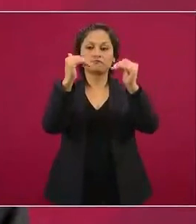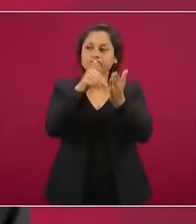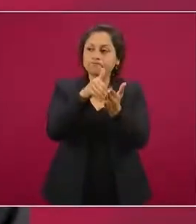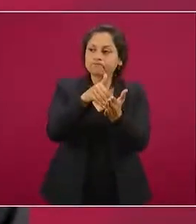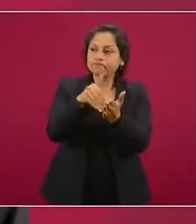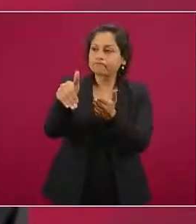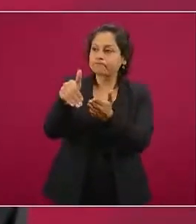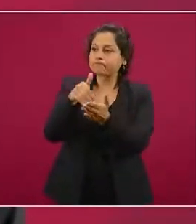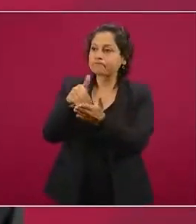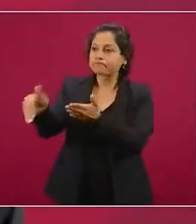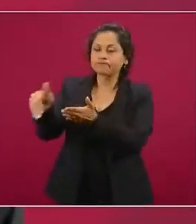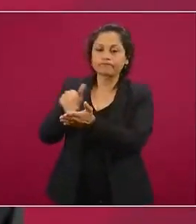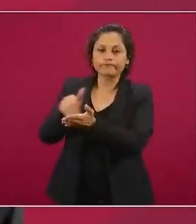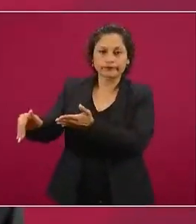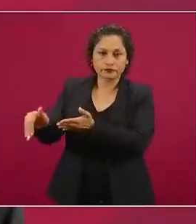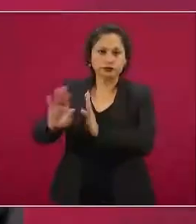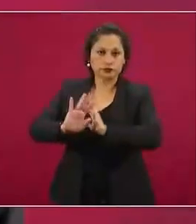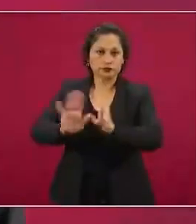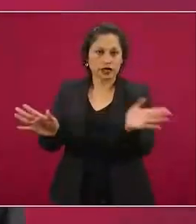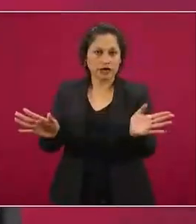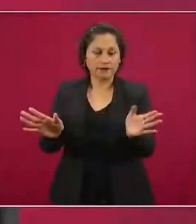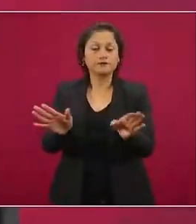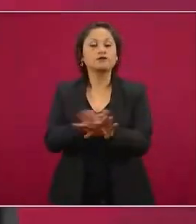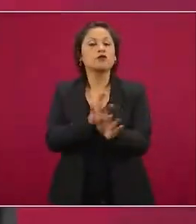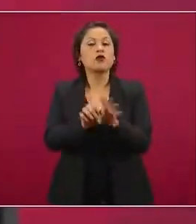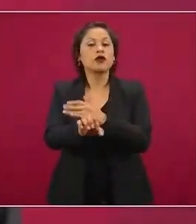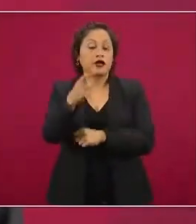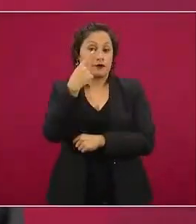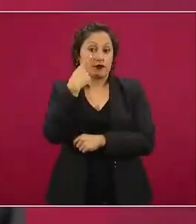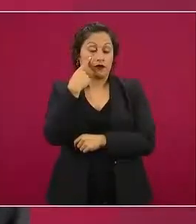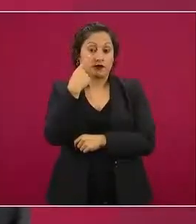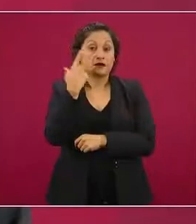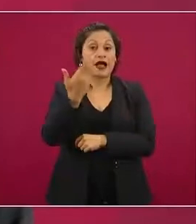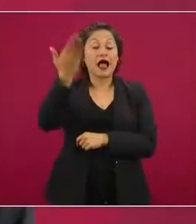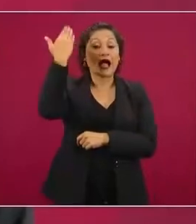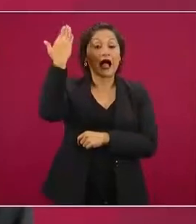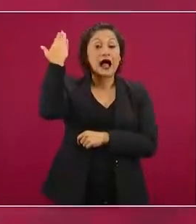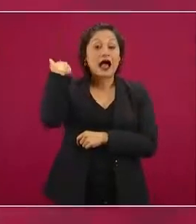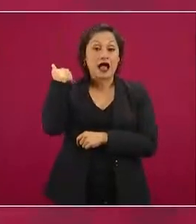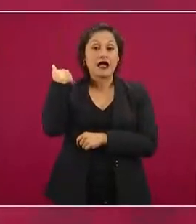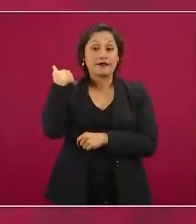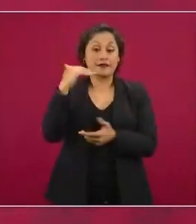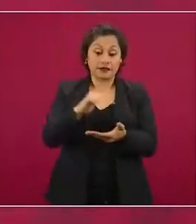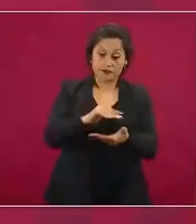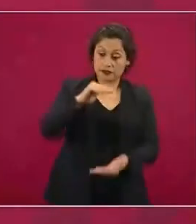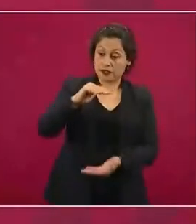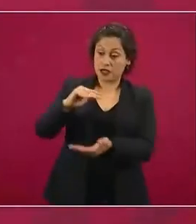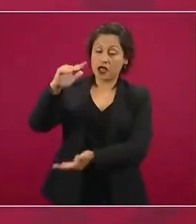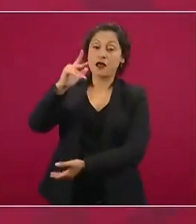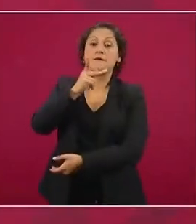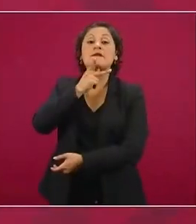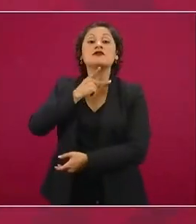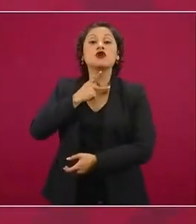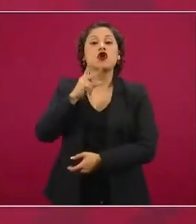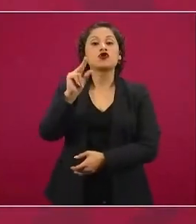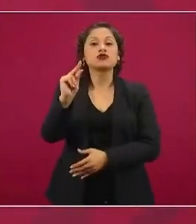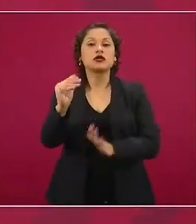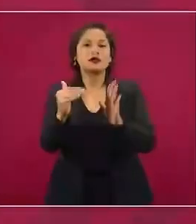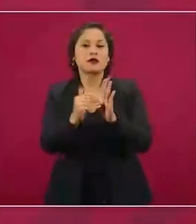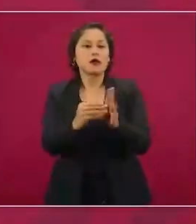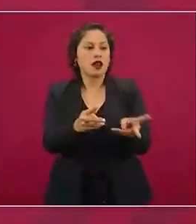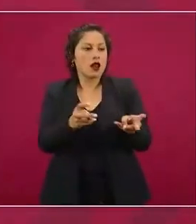Por ejemplo, el que se robaban 80,000 barriles diarios de combustible, pues ellos